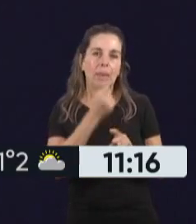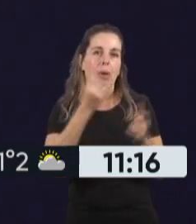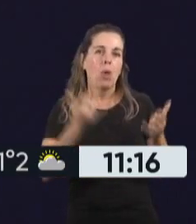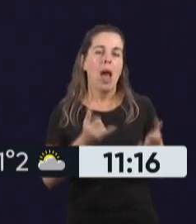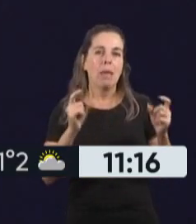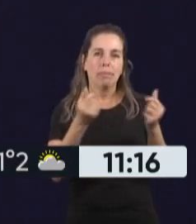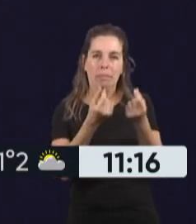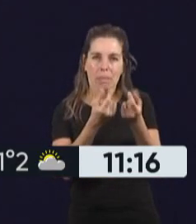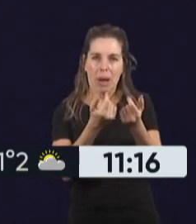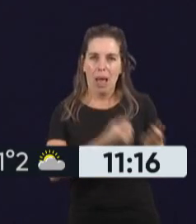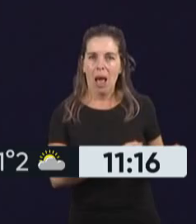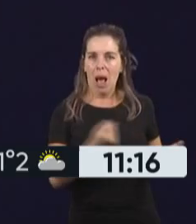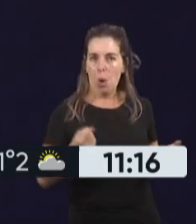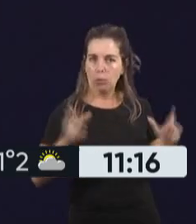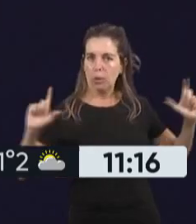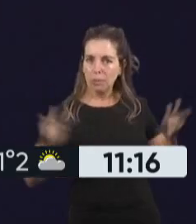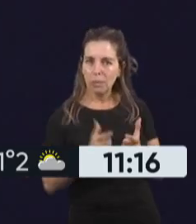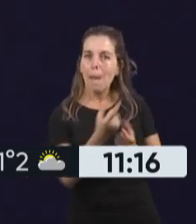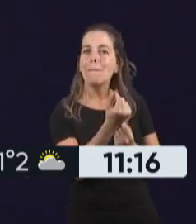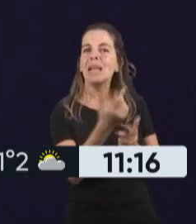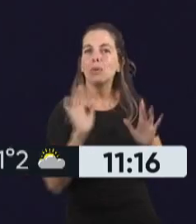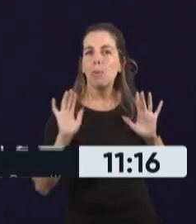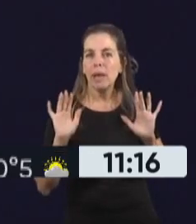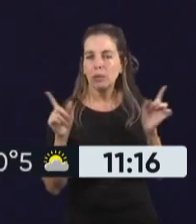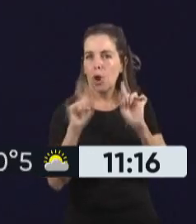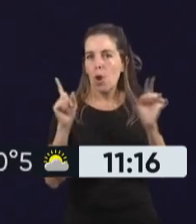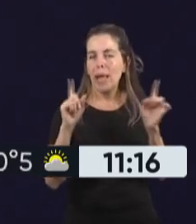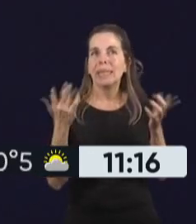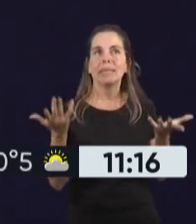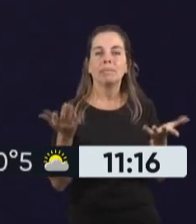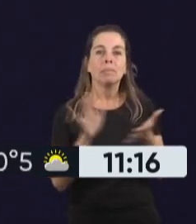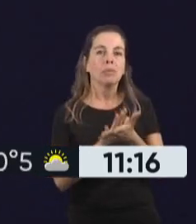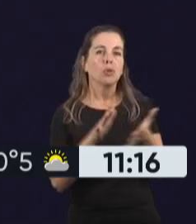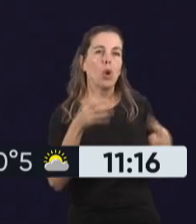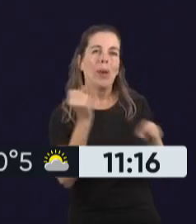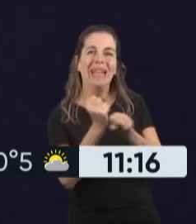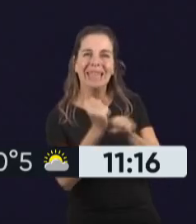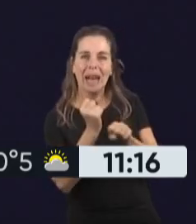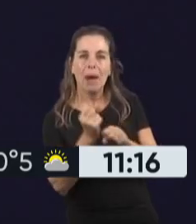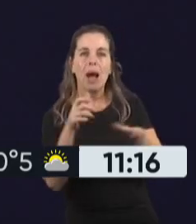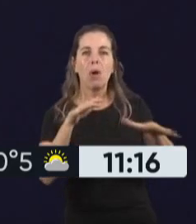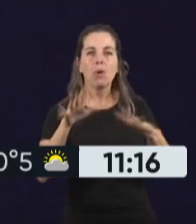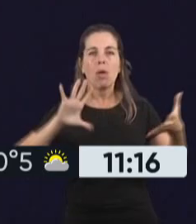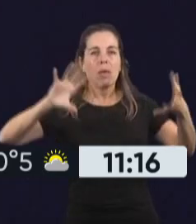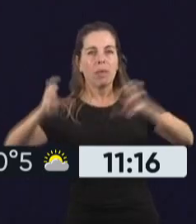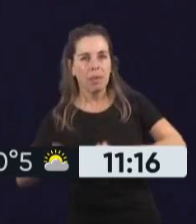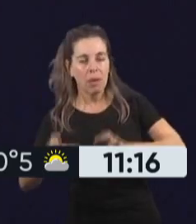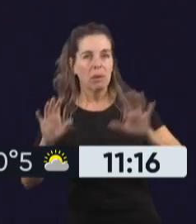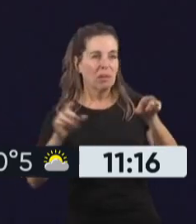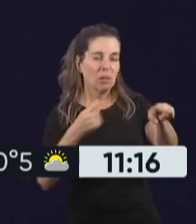la administración pública es de cuestiones que no afectan al desenvolvimiento de las tareas. Por lo tanto, el recorte presupuestario no